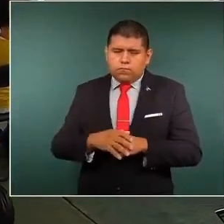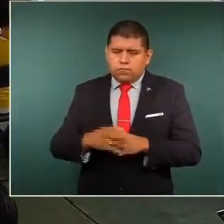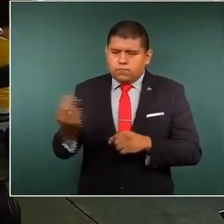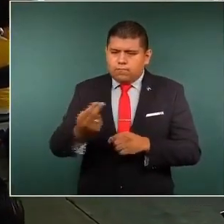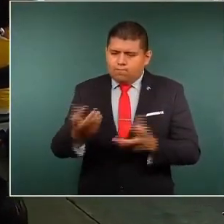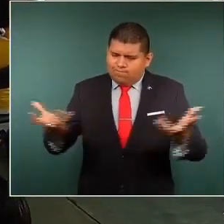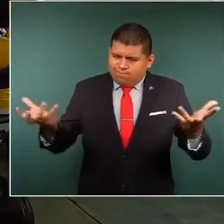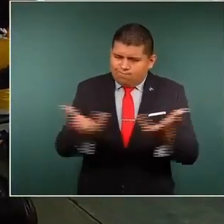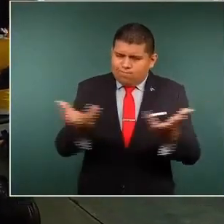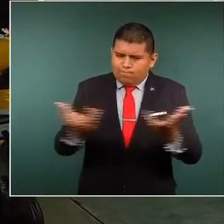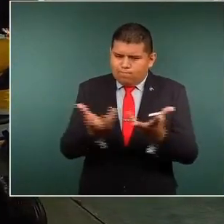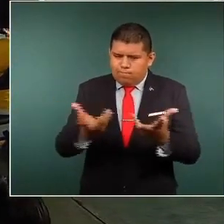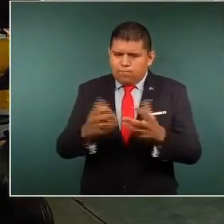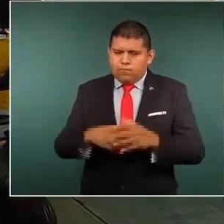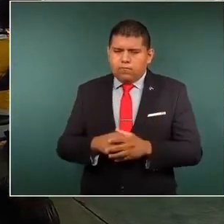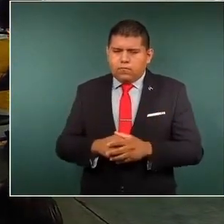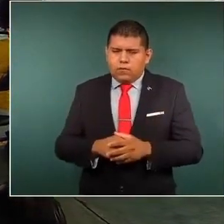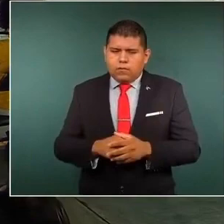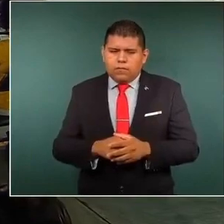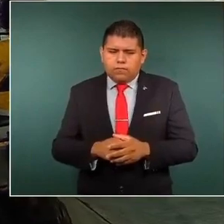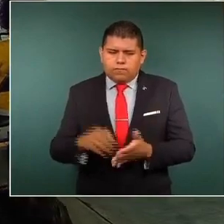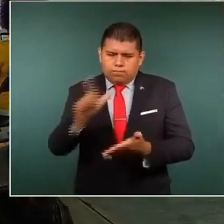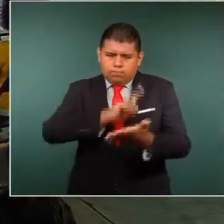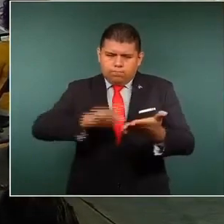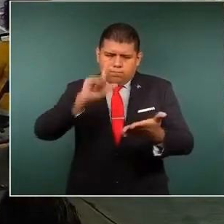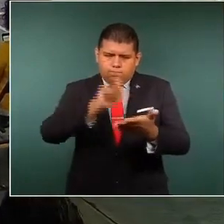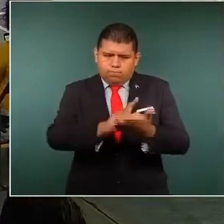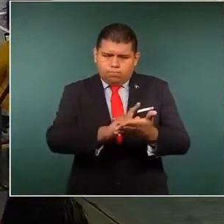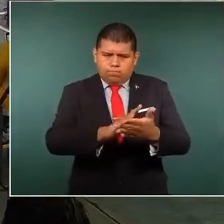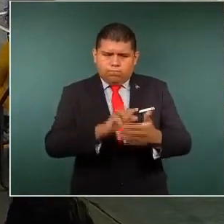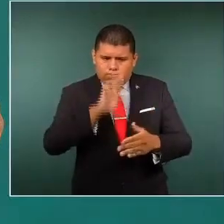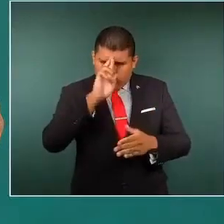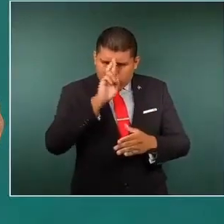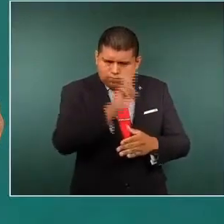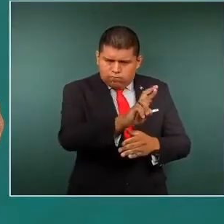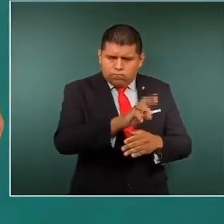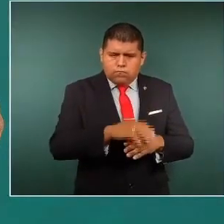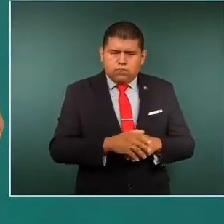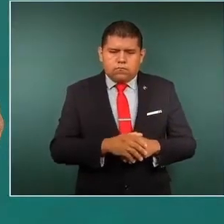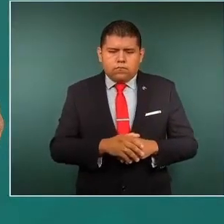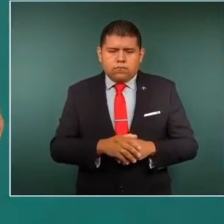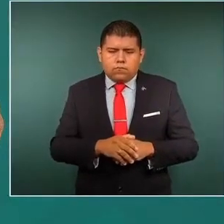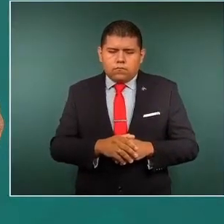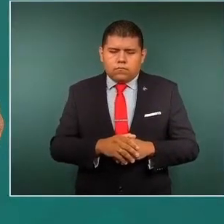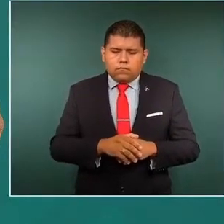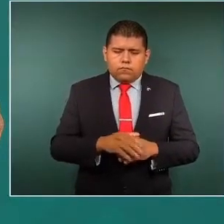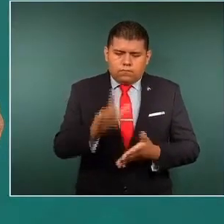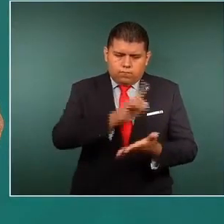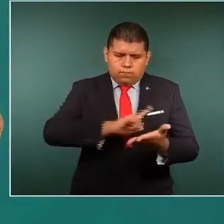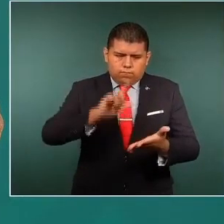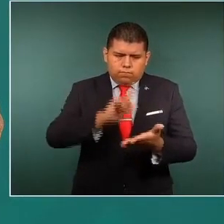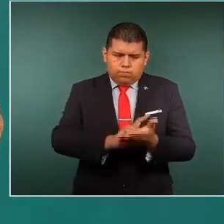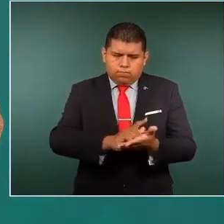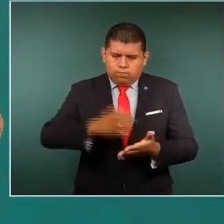actúen con rectitud, con integridad, que se aplique la ley,